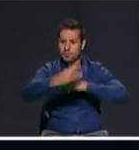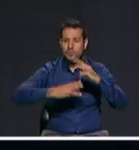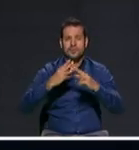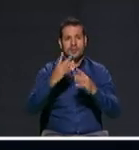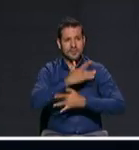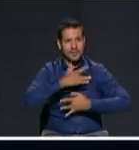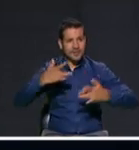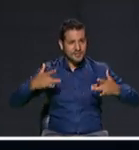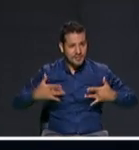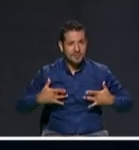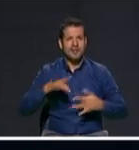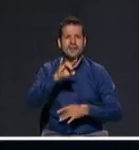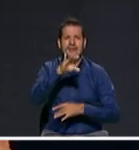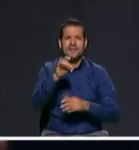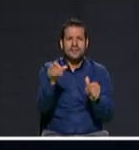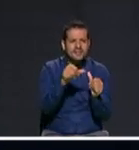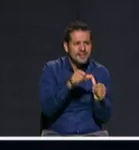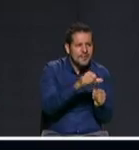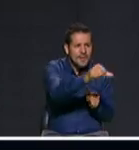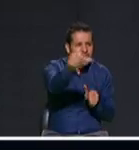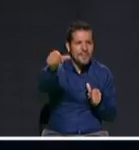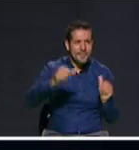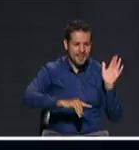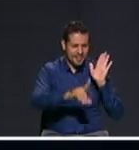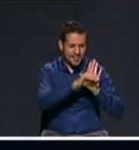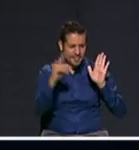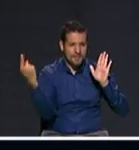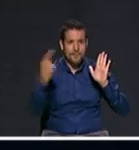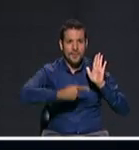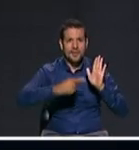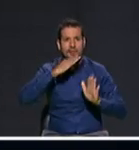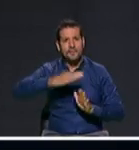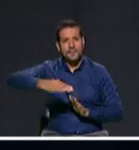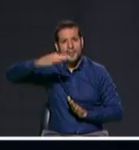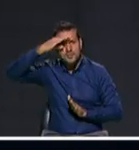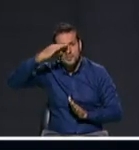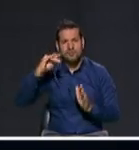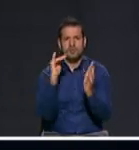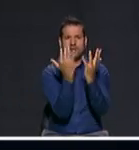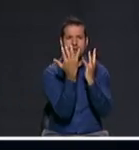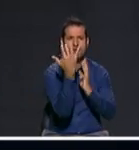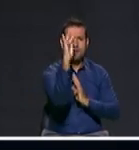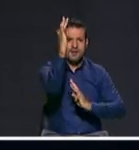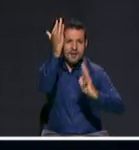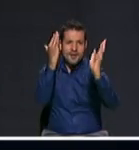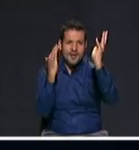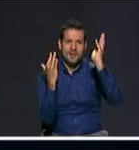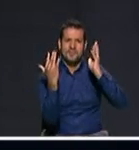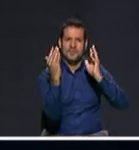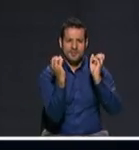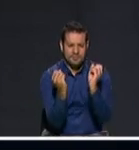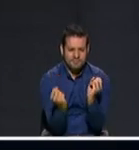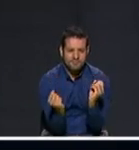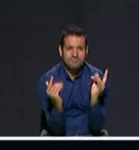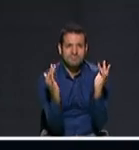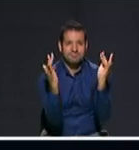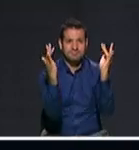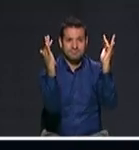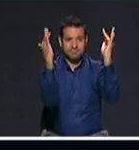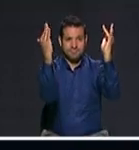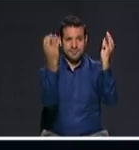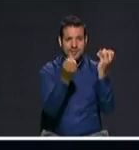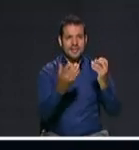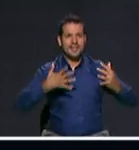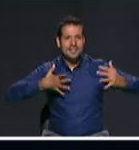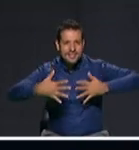nosotros tenemos que ampliar esa oferta de espacio desde el medellín arborizado un espacio de integración ciudadana un espacio con